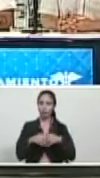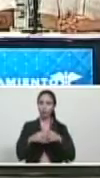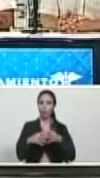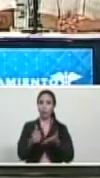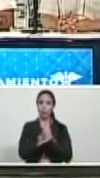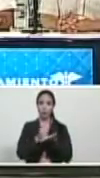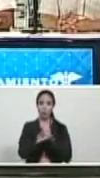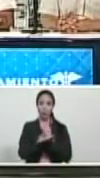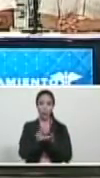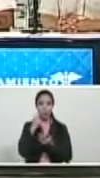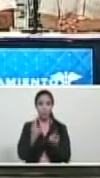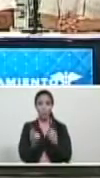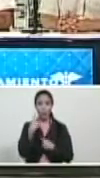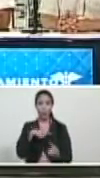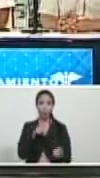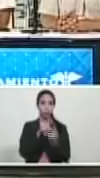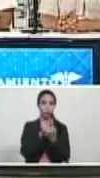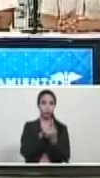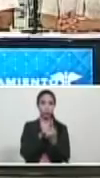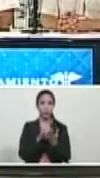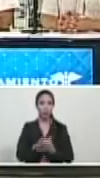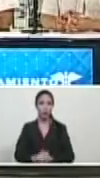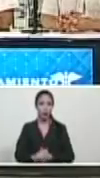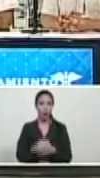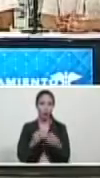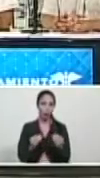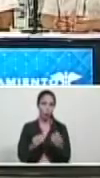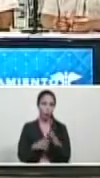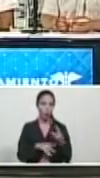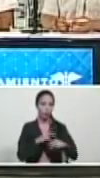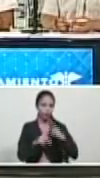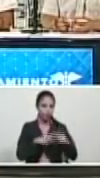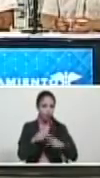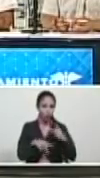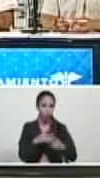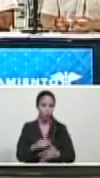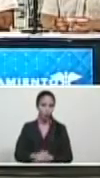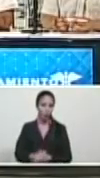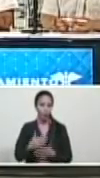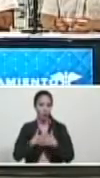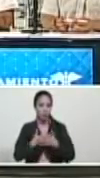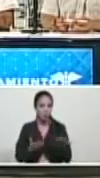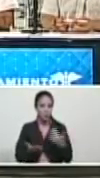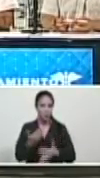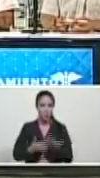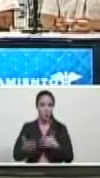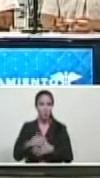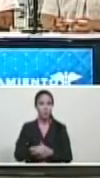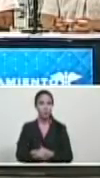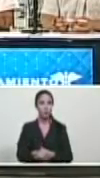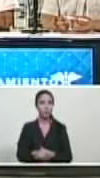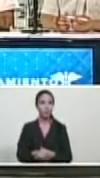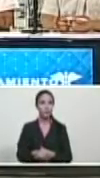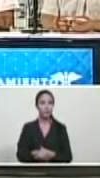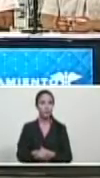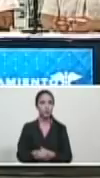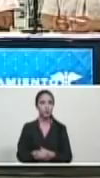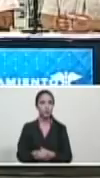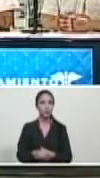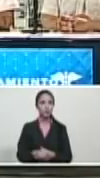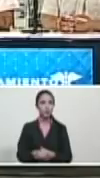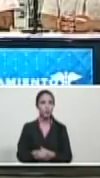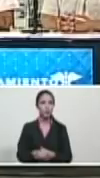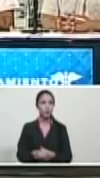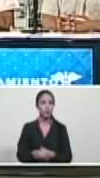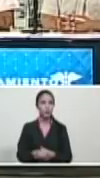atender precisamente el proceso productivo para satisfacer lo que la